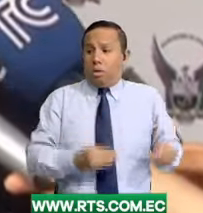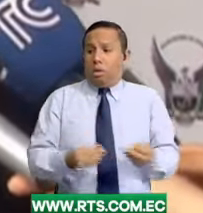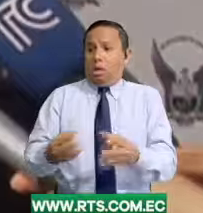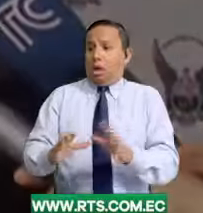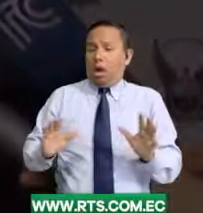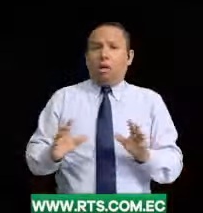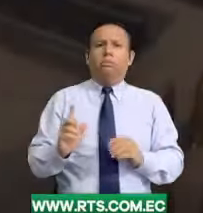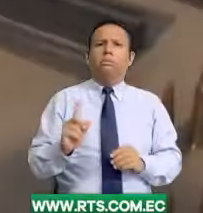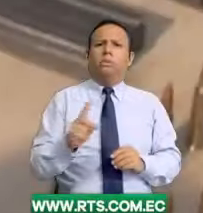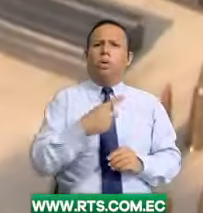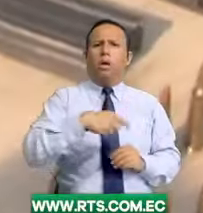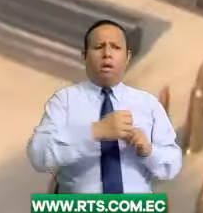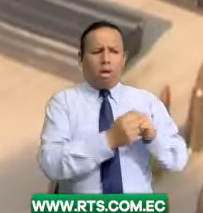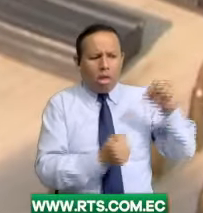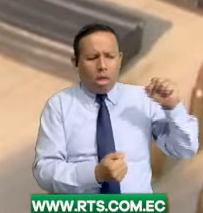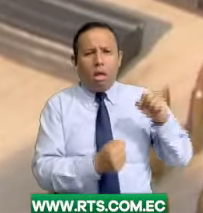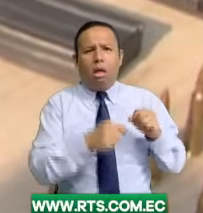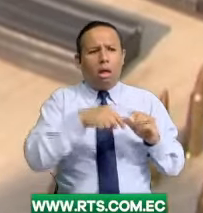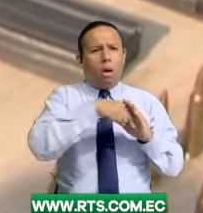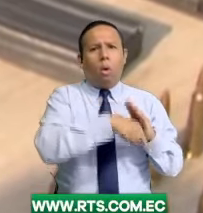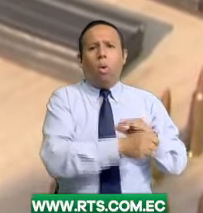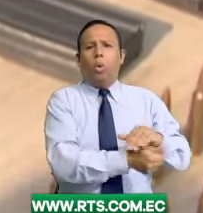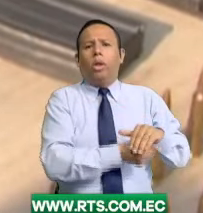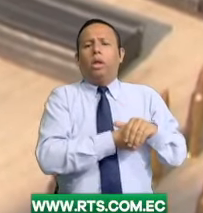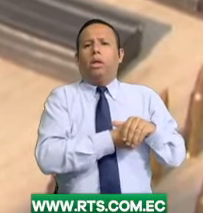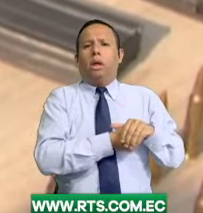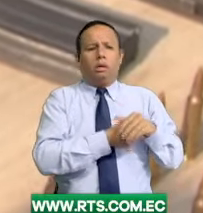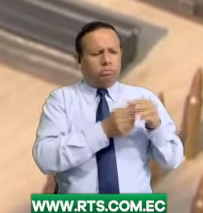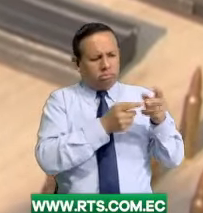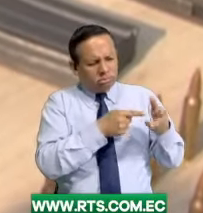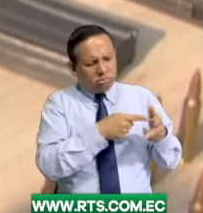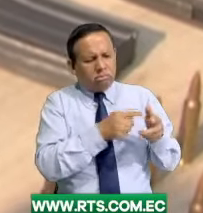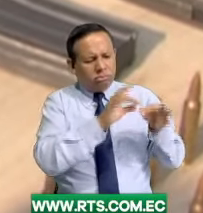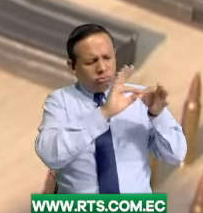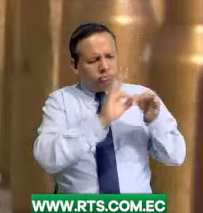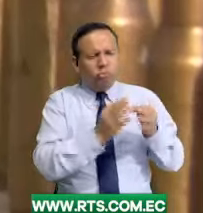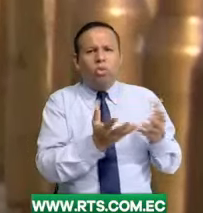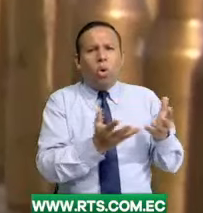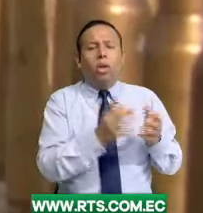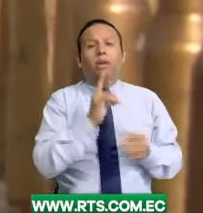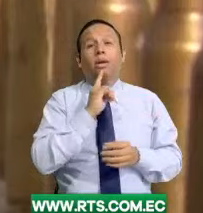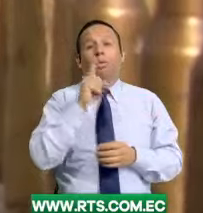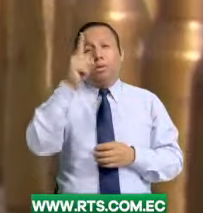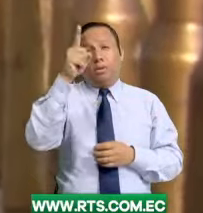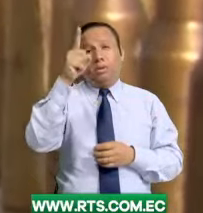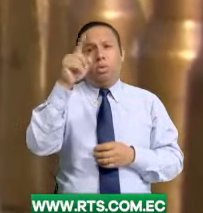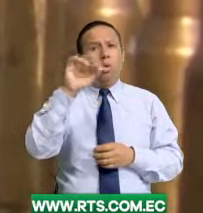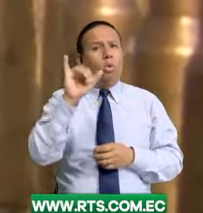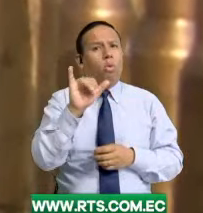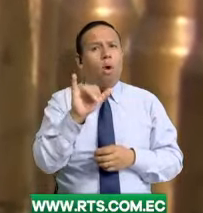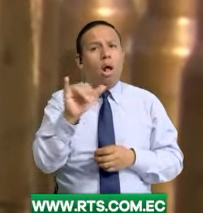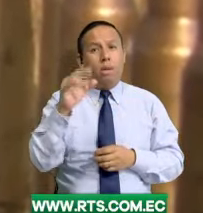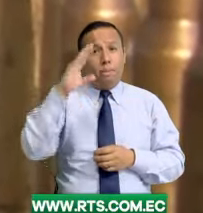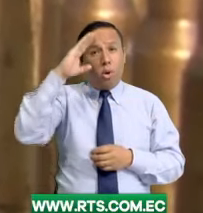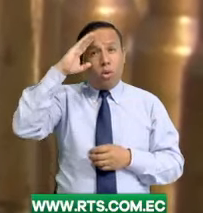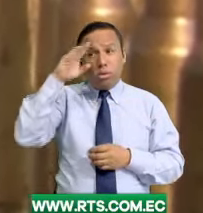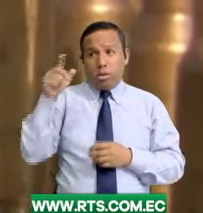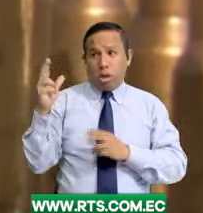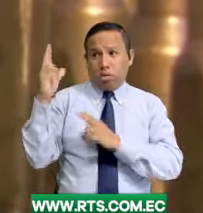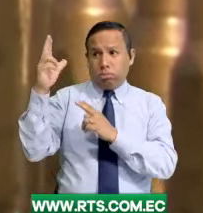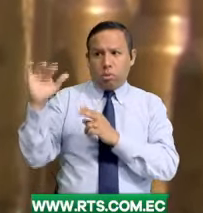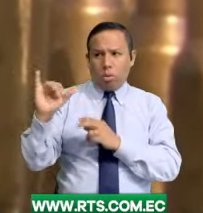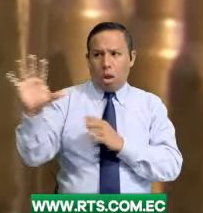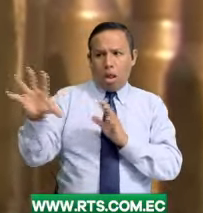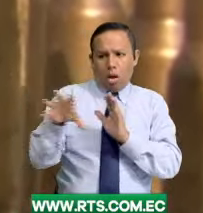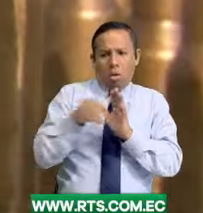estaban camufladas. El arma es de fabricación estadounidense, réplica de las que utilizan los grupos tácticos de la policía y fuerzas